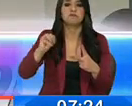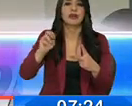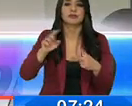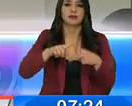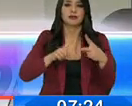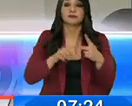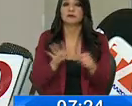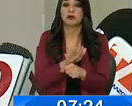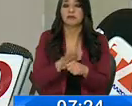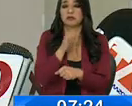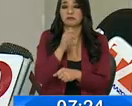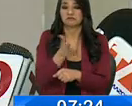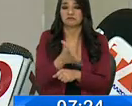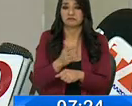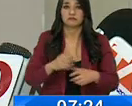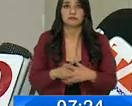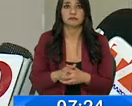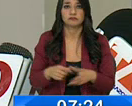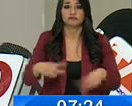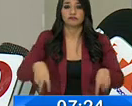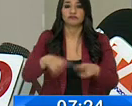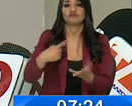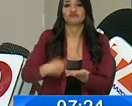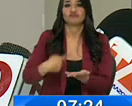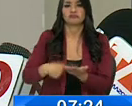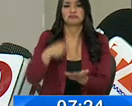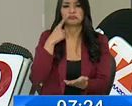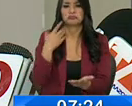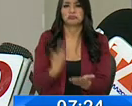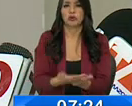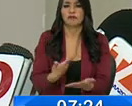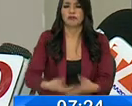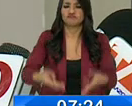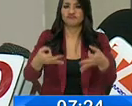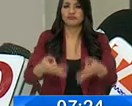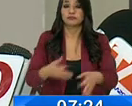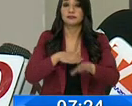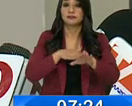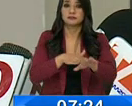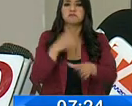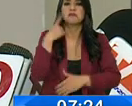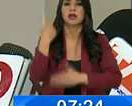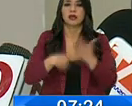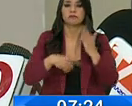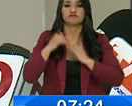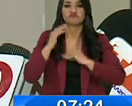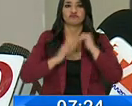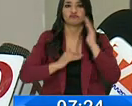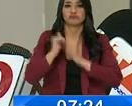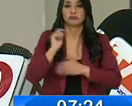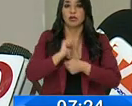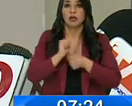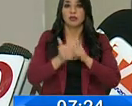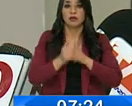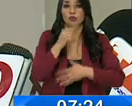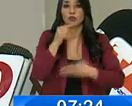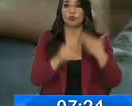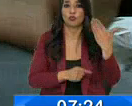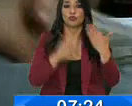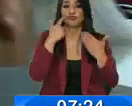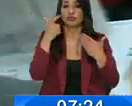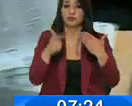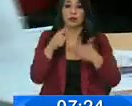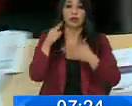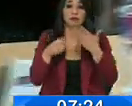audiencia de juicio nosotros tenemos la suficiente prueba, los suficientes elementos para desvirtuar cada uno de los argumentos de fiscalía.